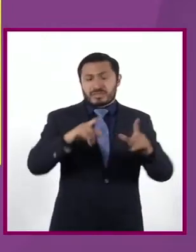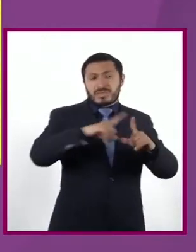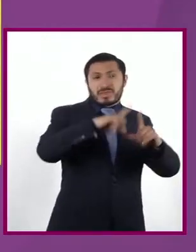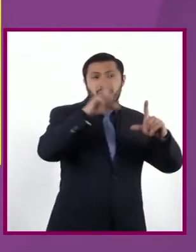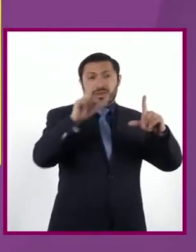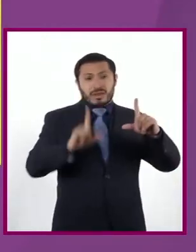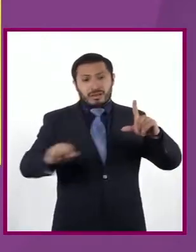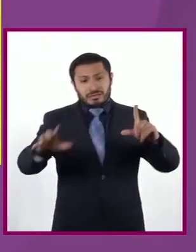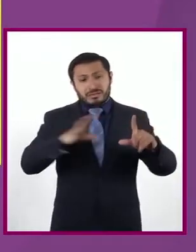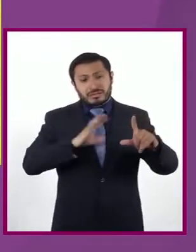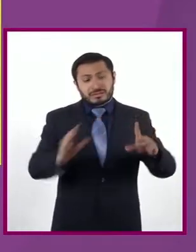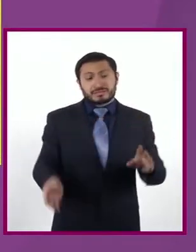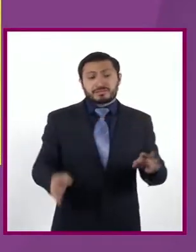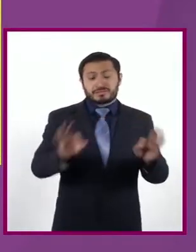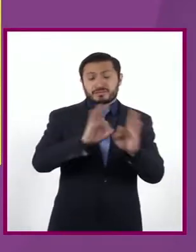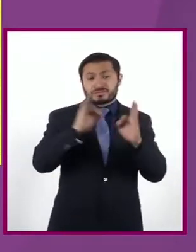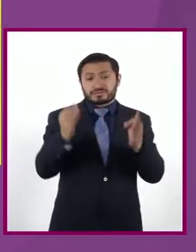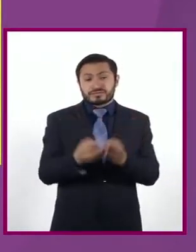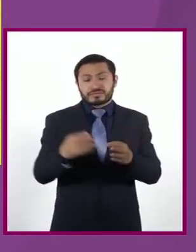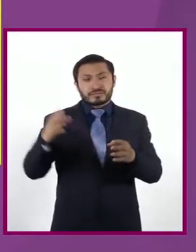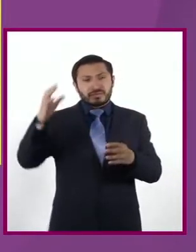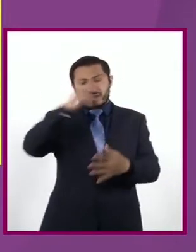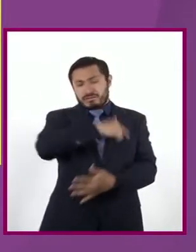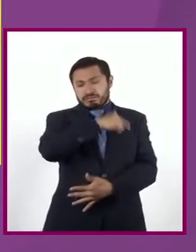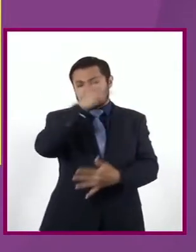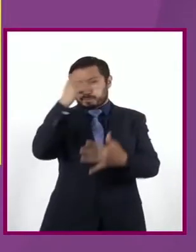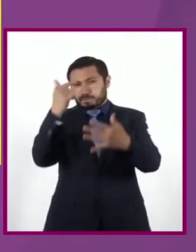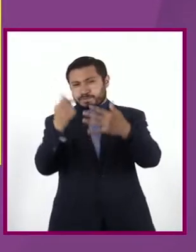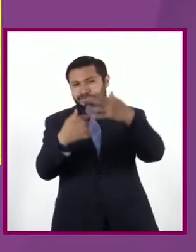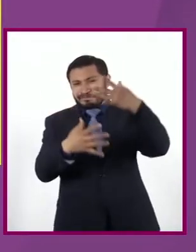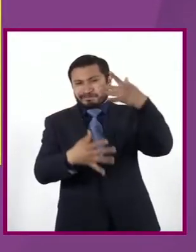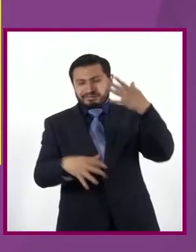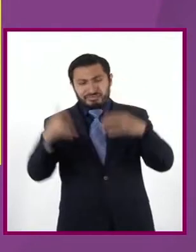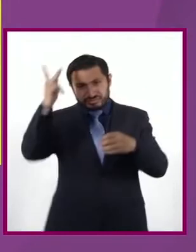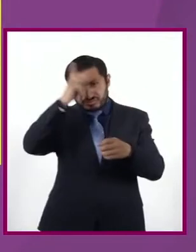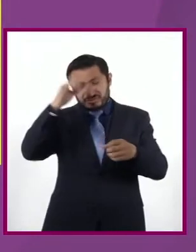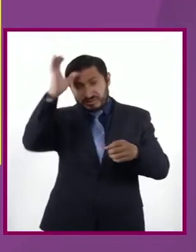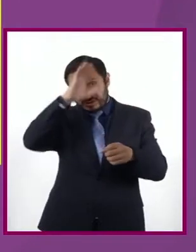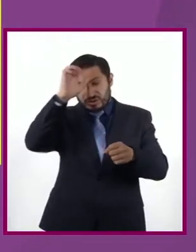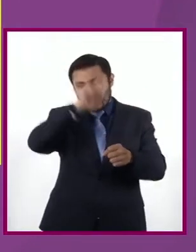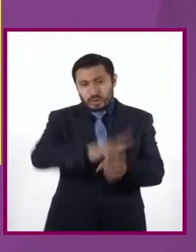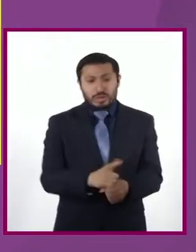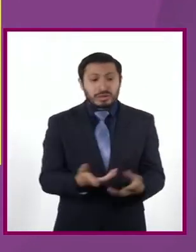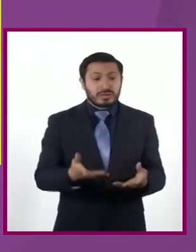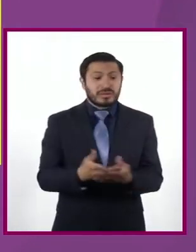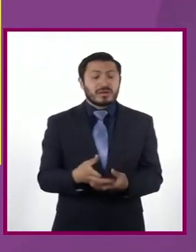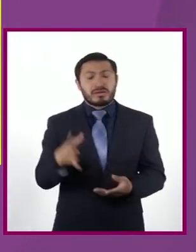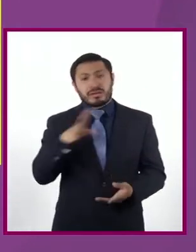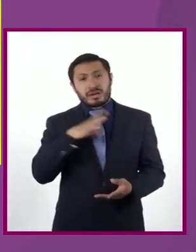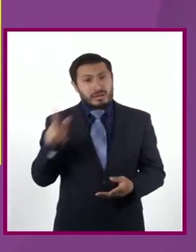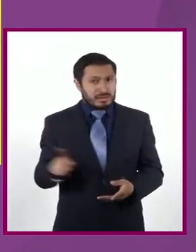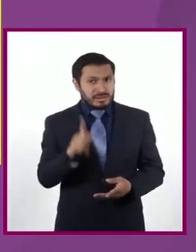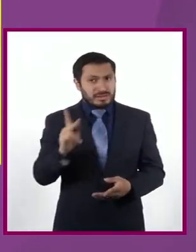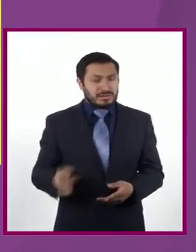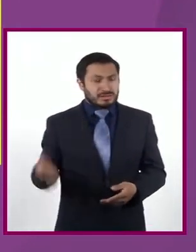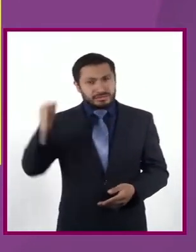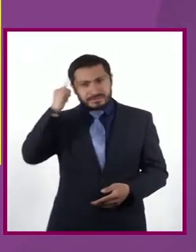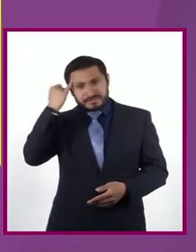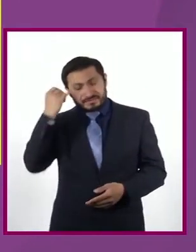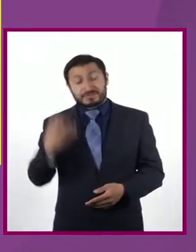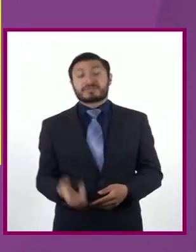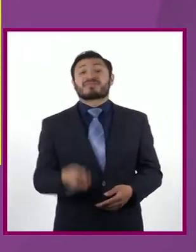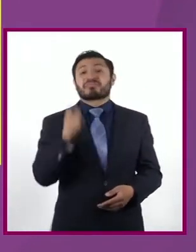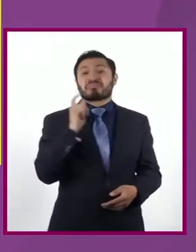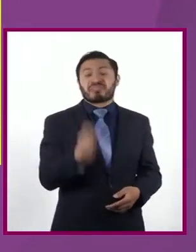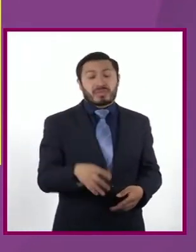tiene una composición pluricultural sustentada originalmente en sus pueblos indígenas, que son